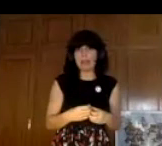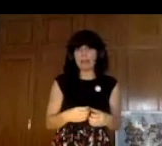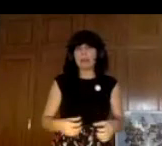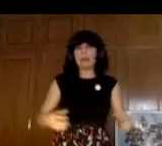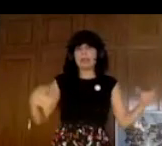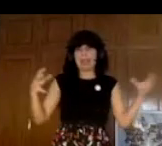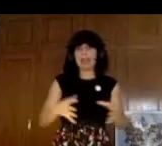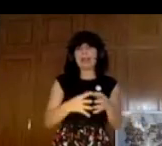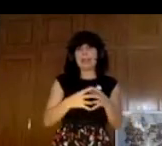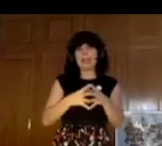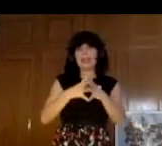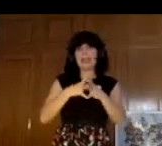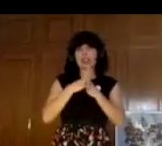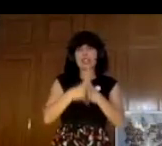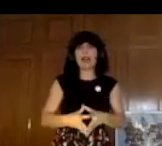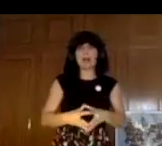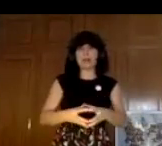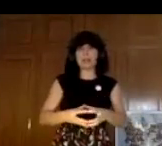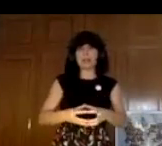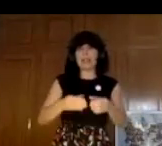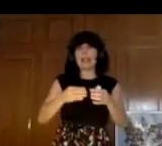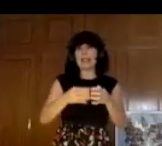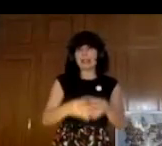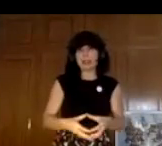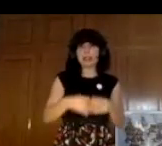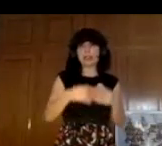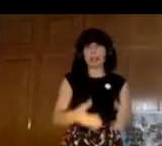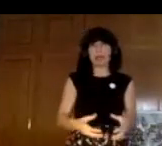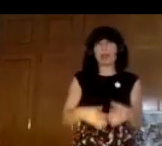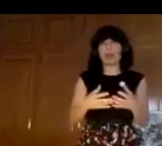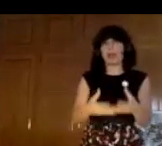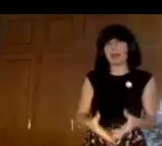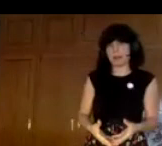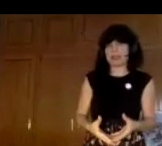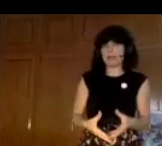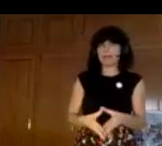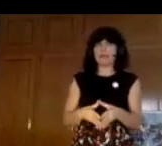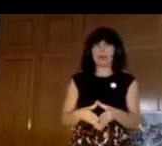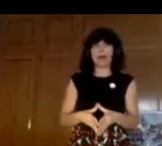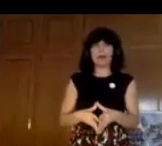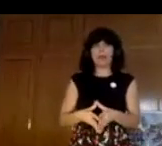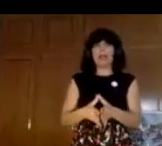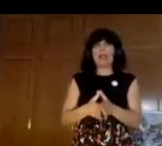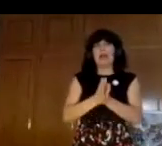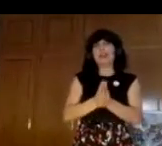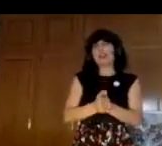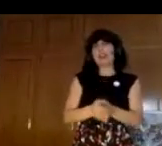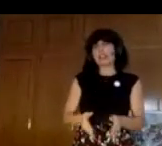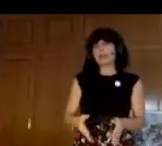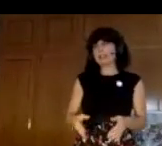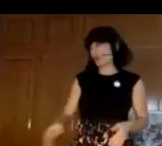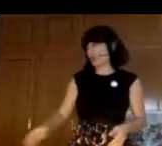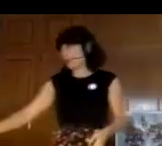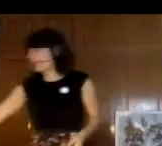empatía que haga que consigamos que la razón se imponga a la barbarie. ¿De acuerdo? Otro de